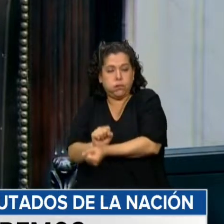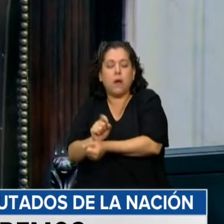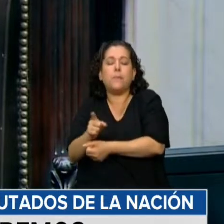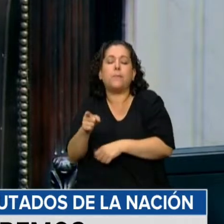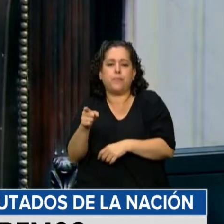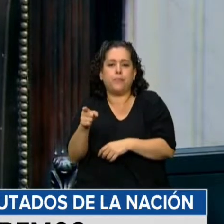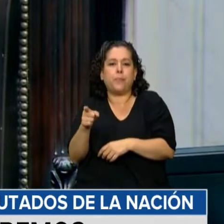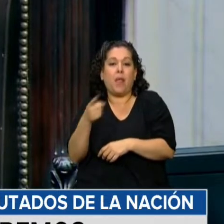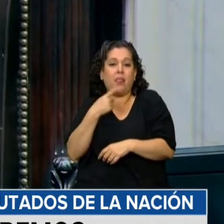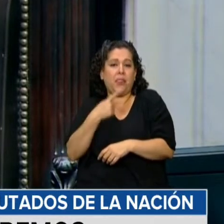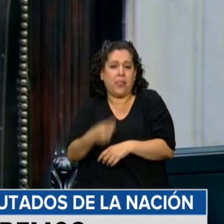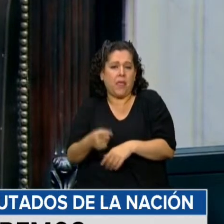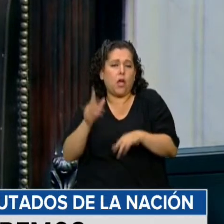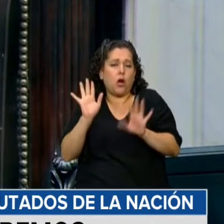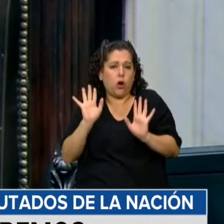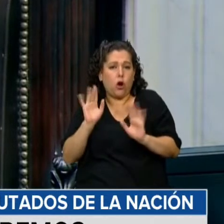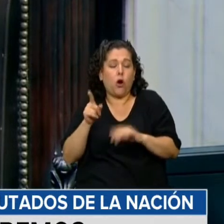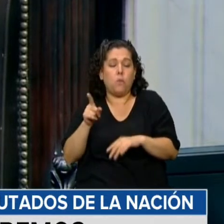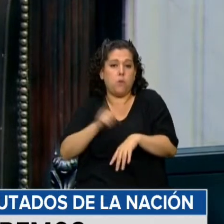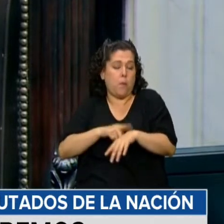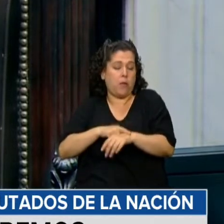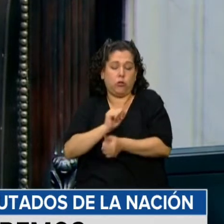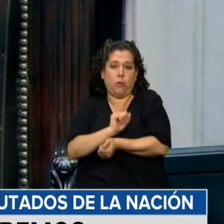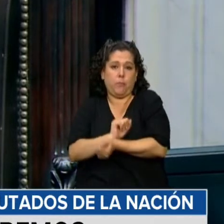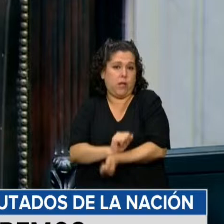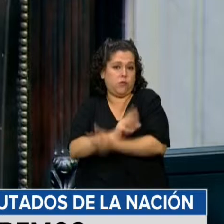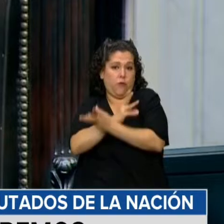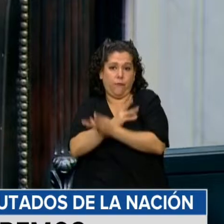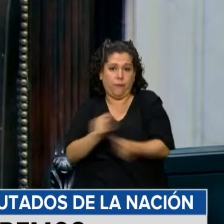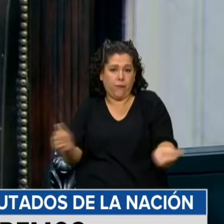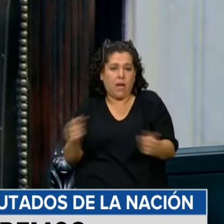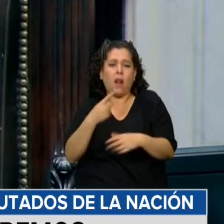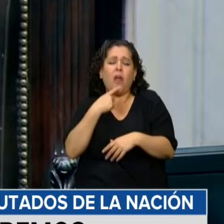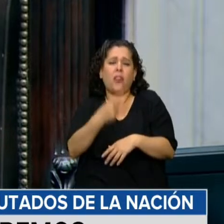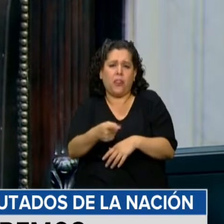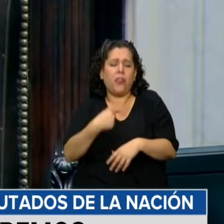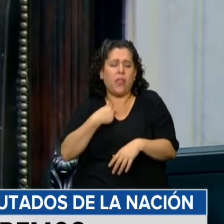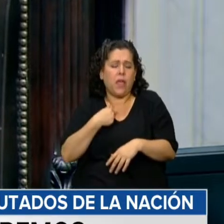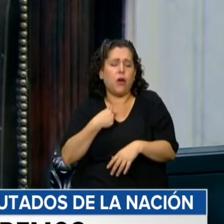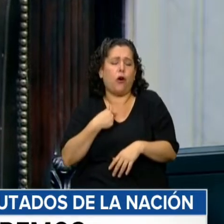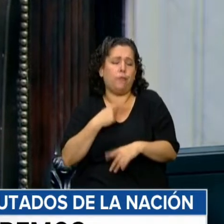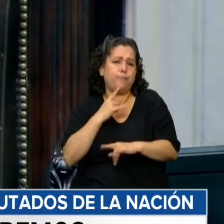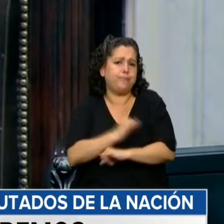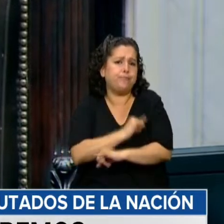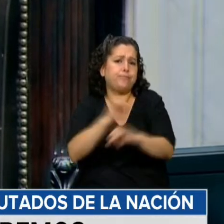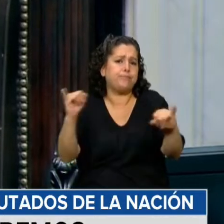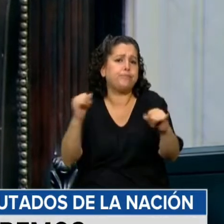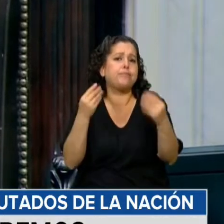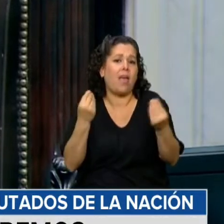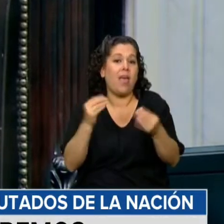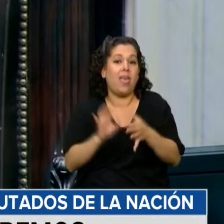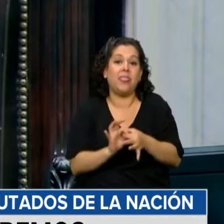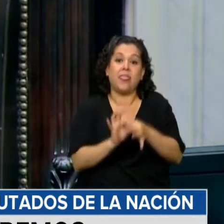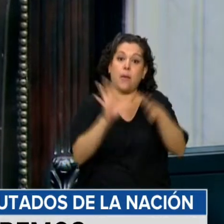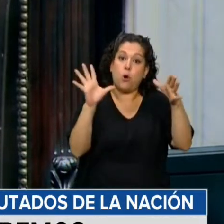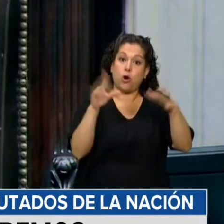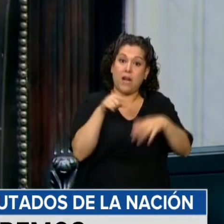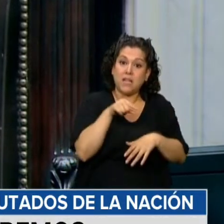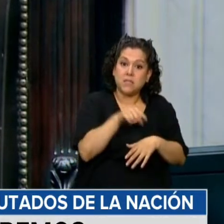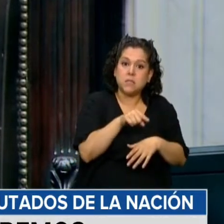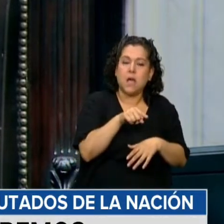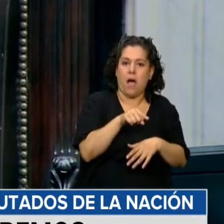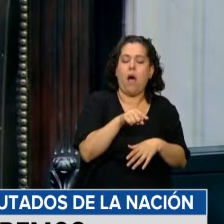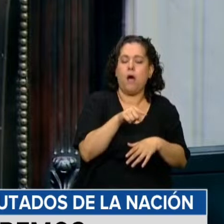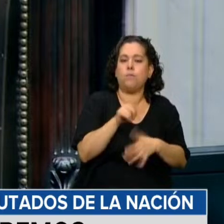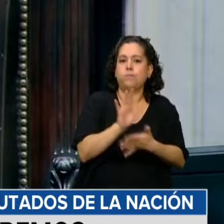apartheid, al salir de la cárcel sin odios ni resentimientos, dijo: la democracia sin